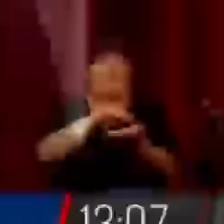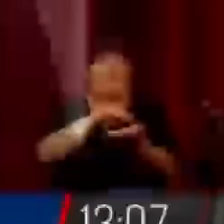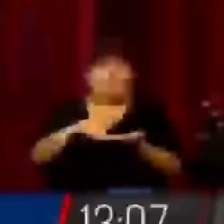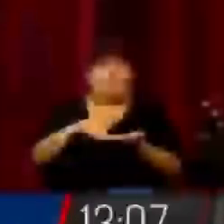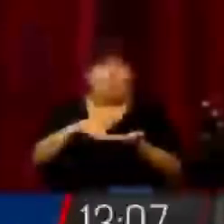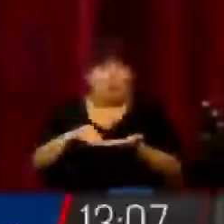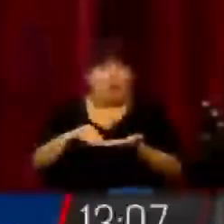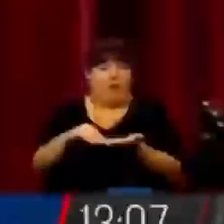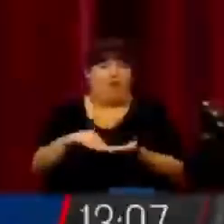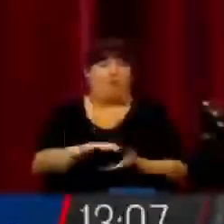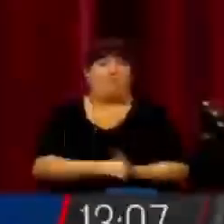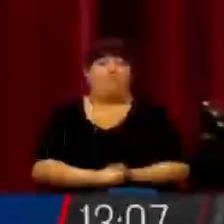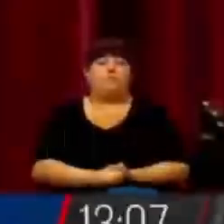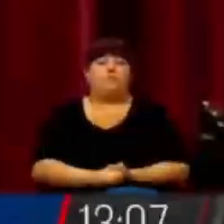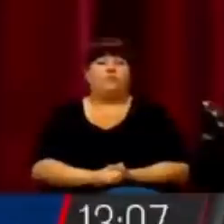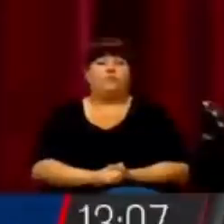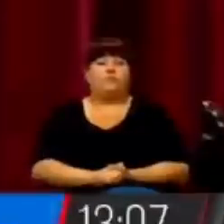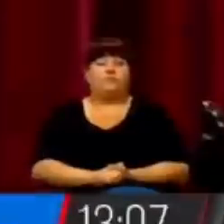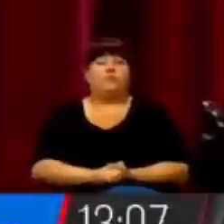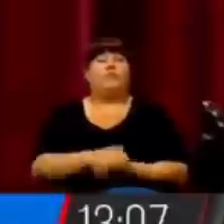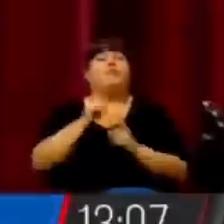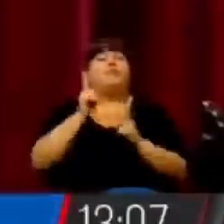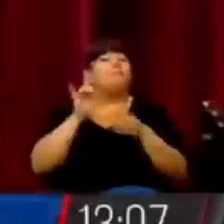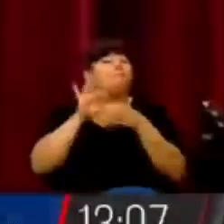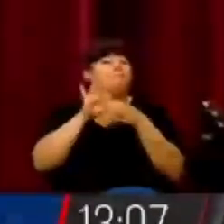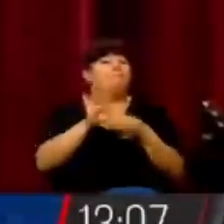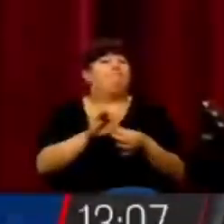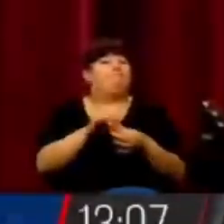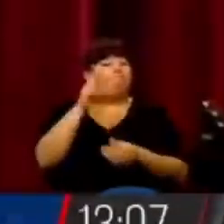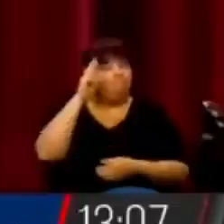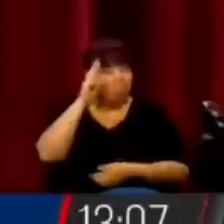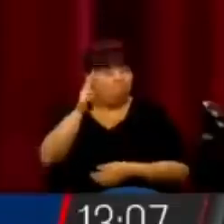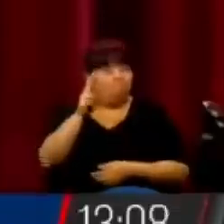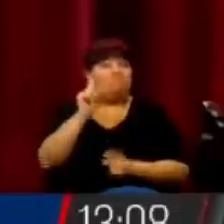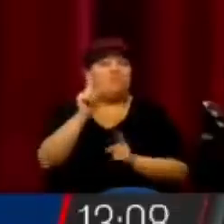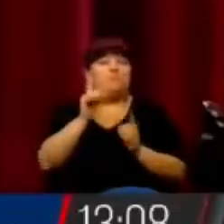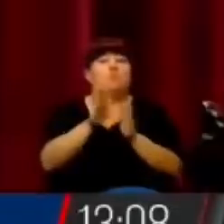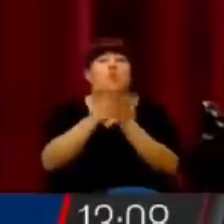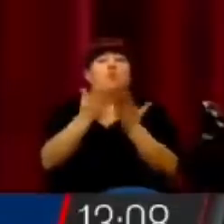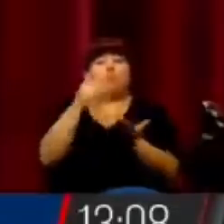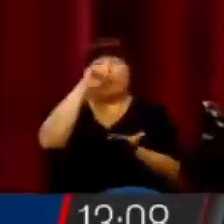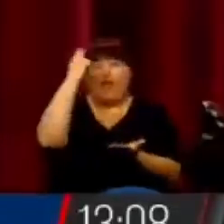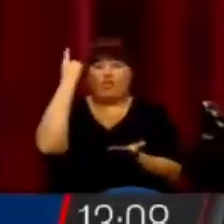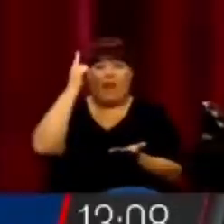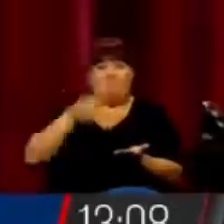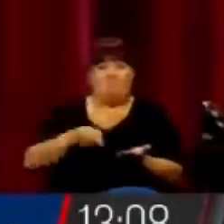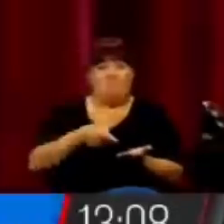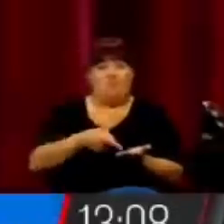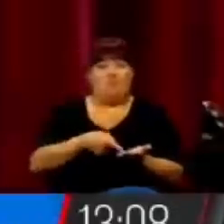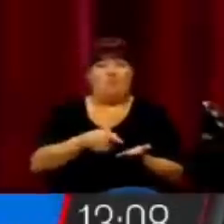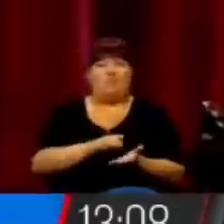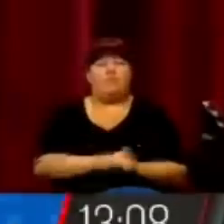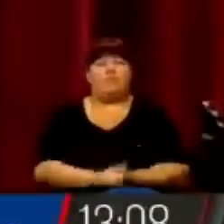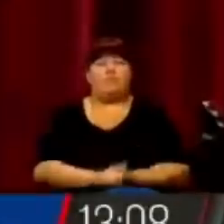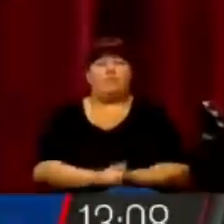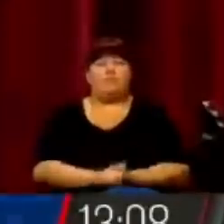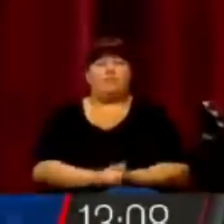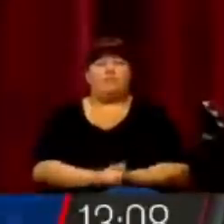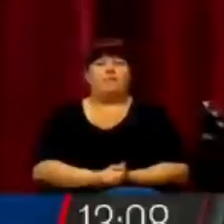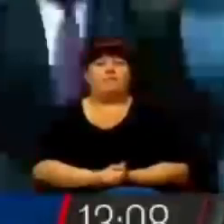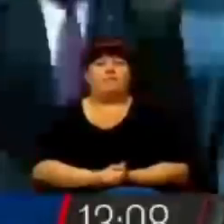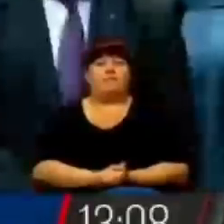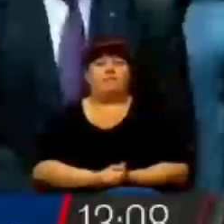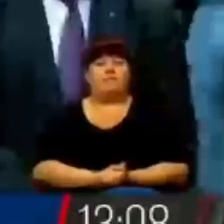de diputado y obrar en todo de conformidad con lo que prescribe la Constitución